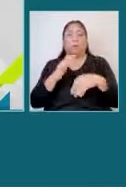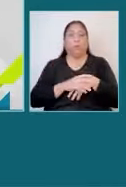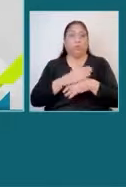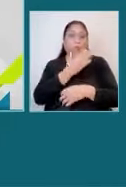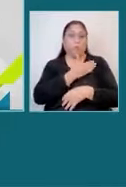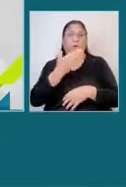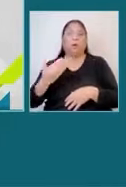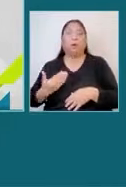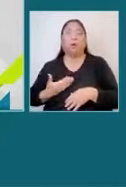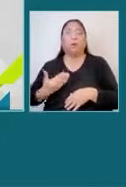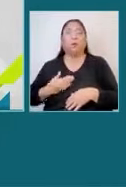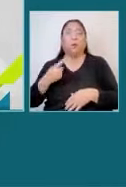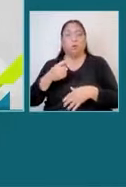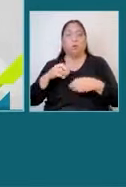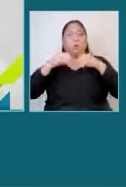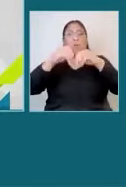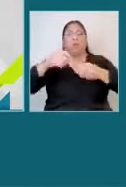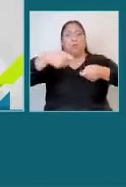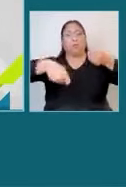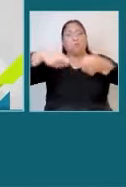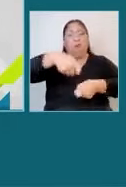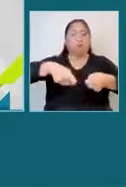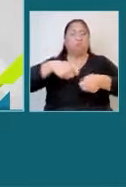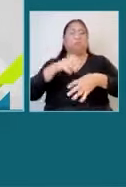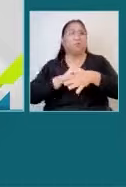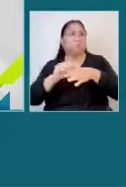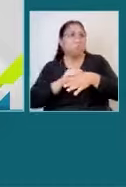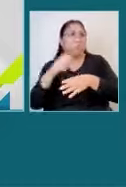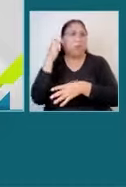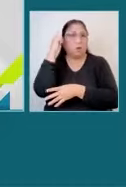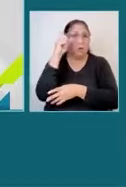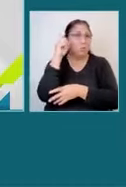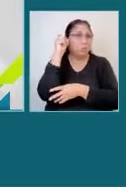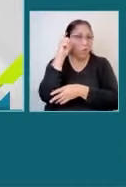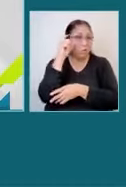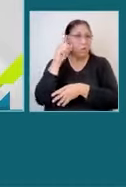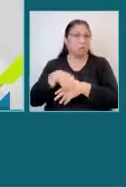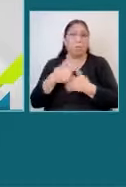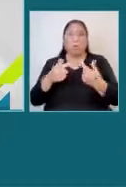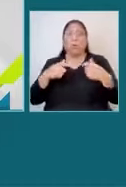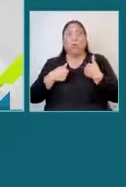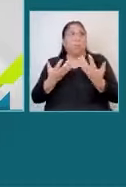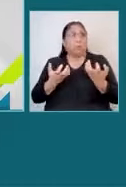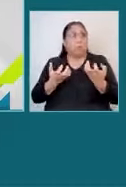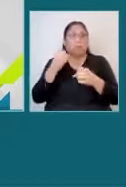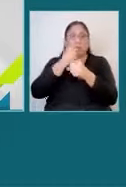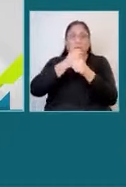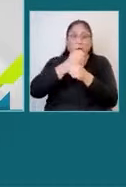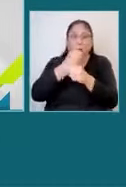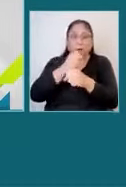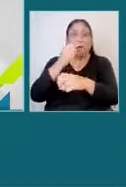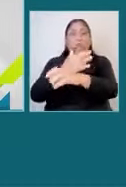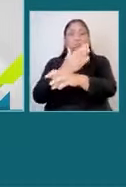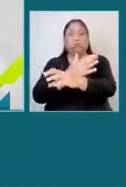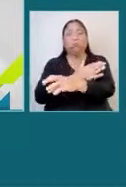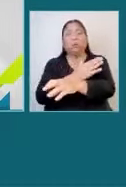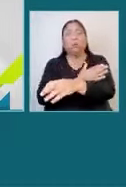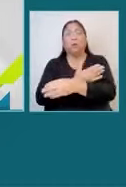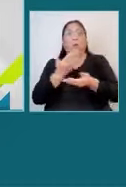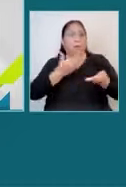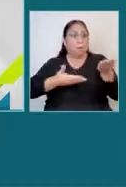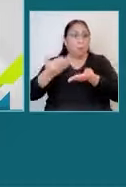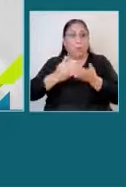que ver con la implementación de las políticas, en donde cuando nosotros queremos desarrollar intervenciones que